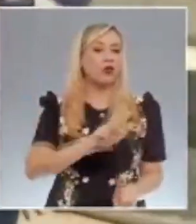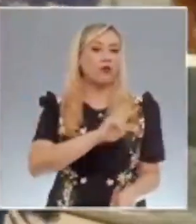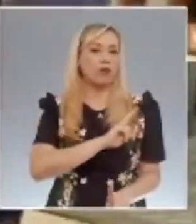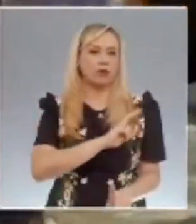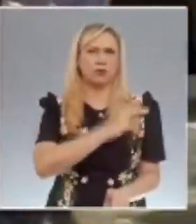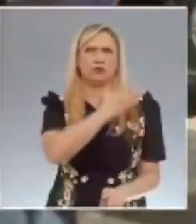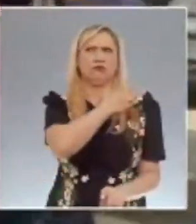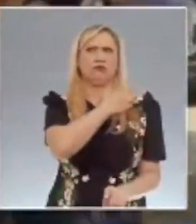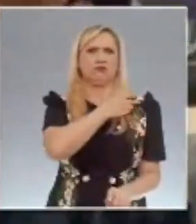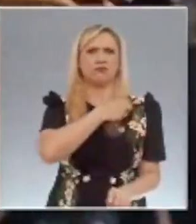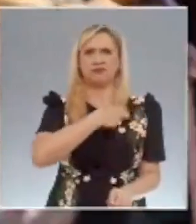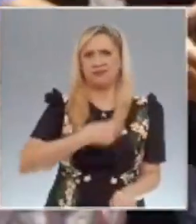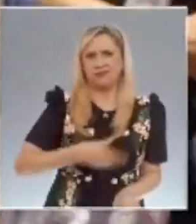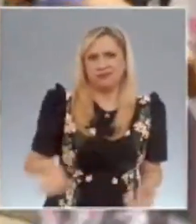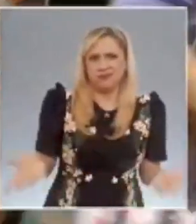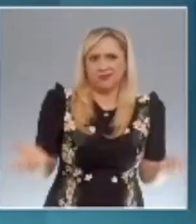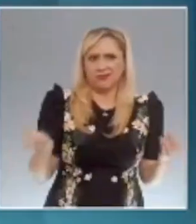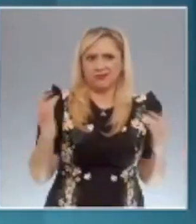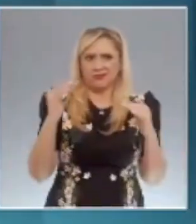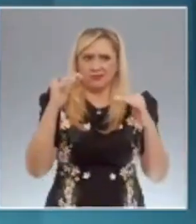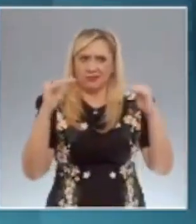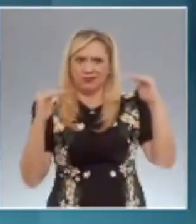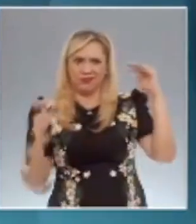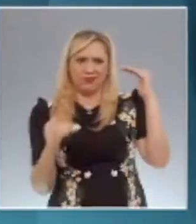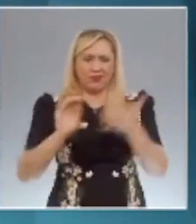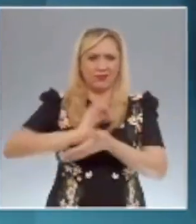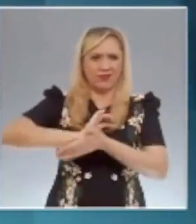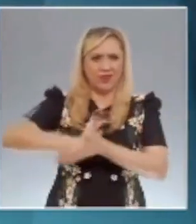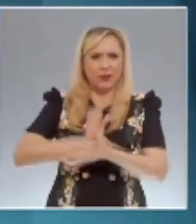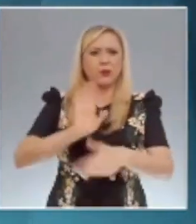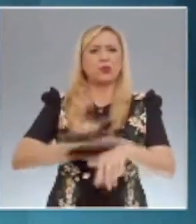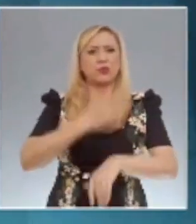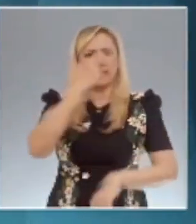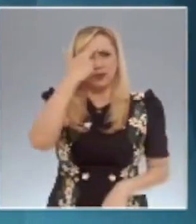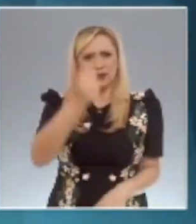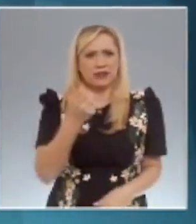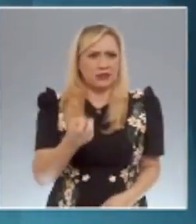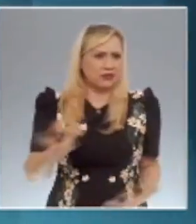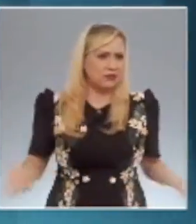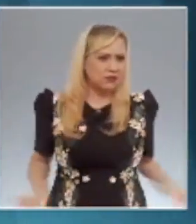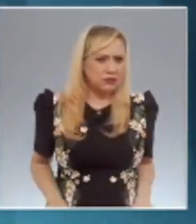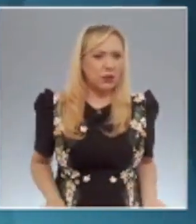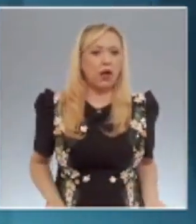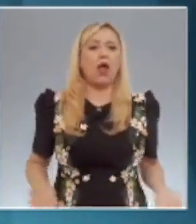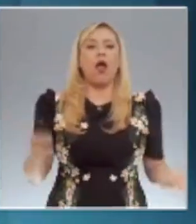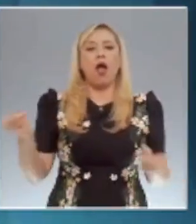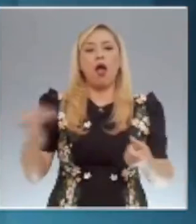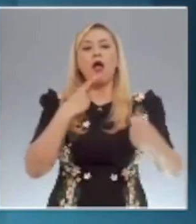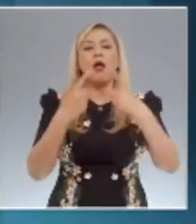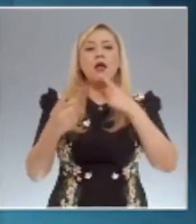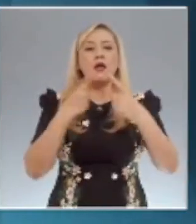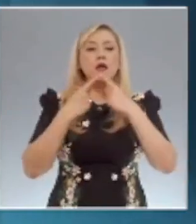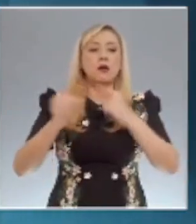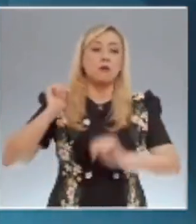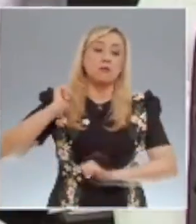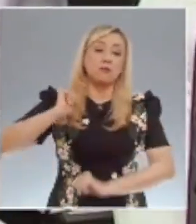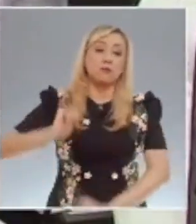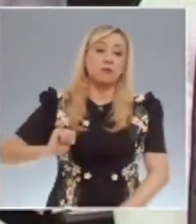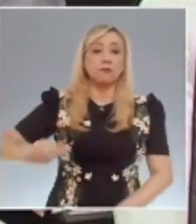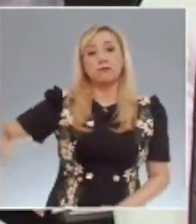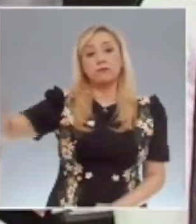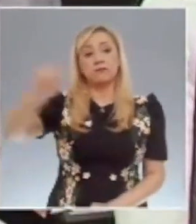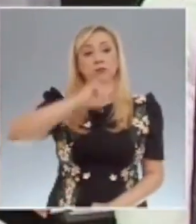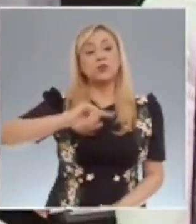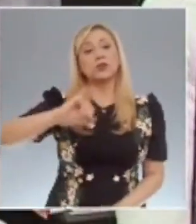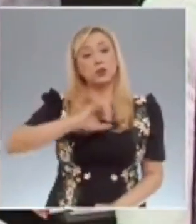genera desigualdad de trato y discriminación en este sentido destacó la sala las autoridades competentes están obligadas